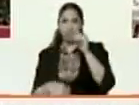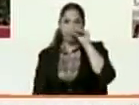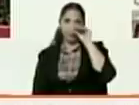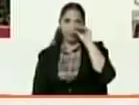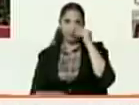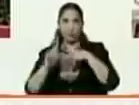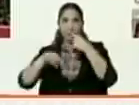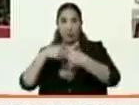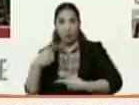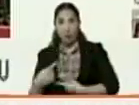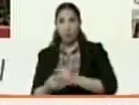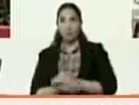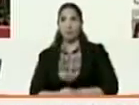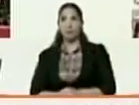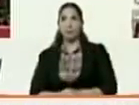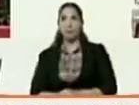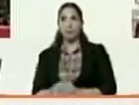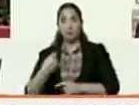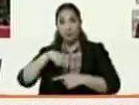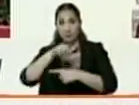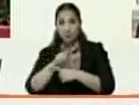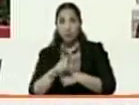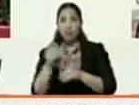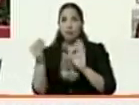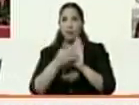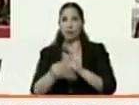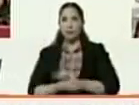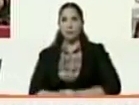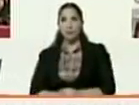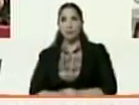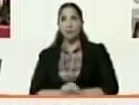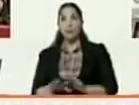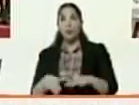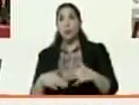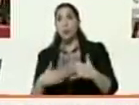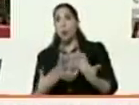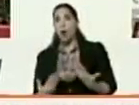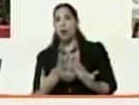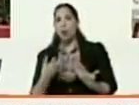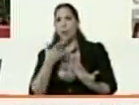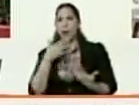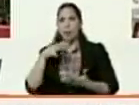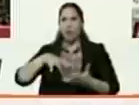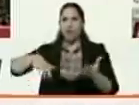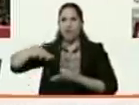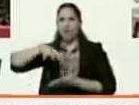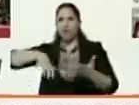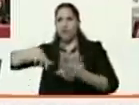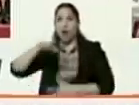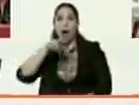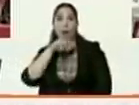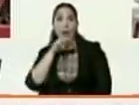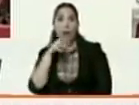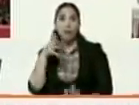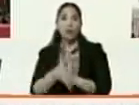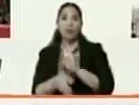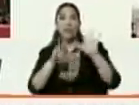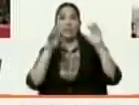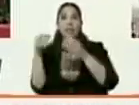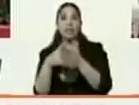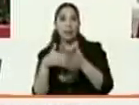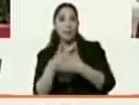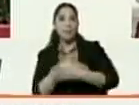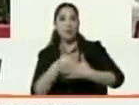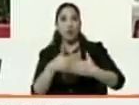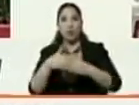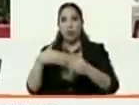Después lo pasé aquí. La primera vez, cuando estaba el alboroto, hablaban de 70 mil millones de